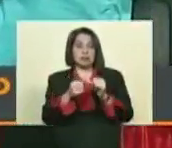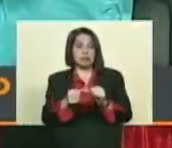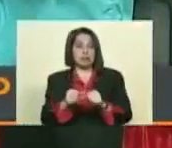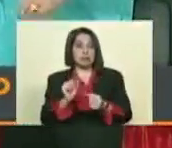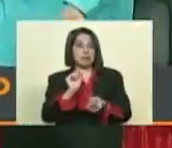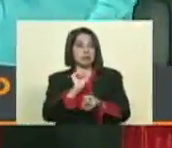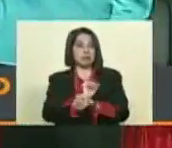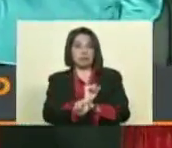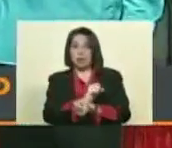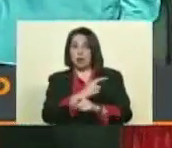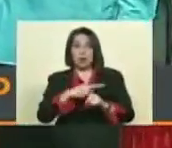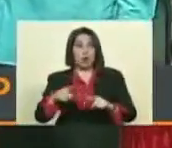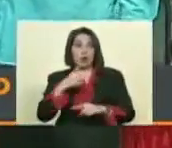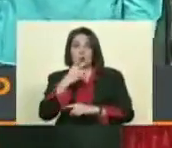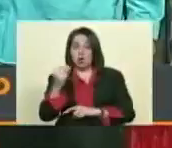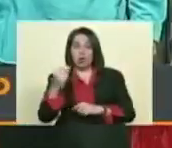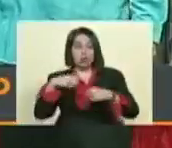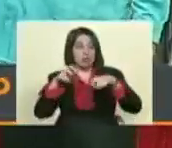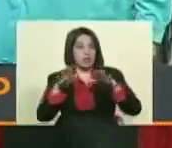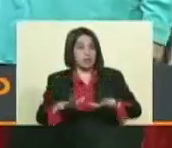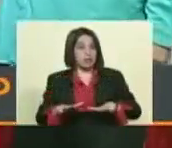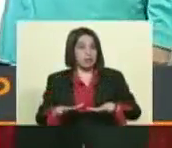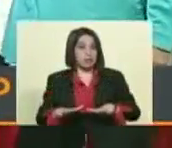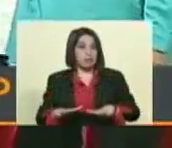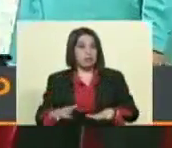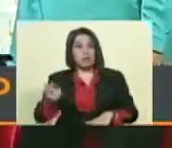no detenidos. Así ya es. Sabemos